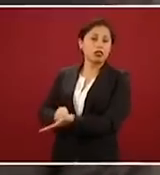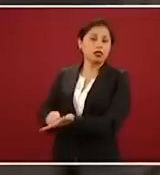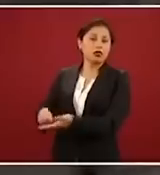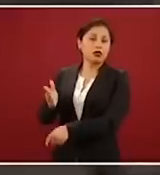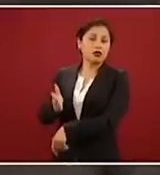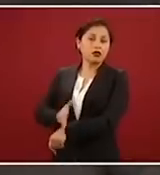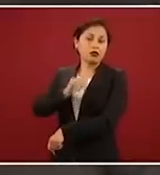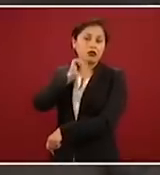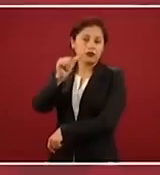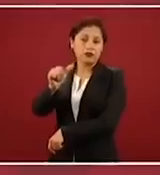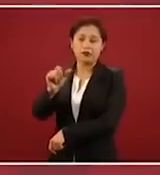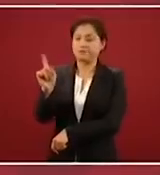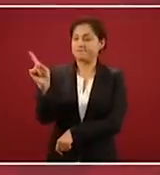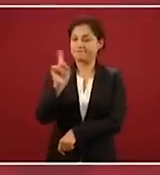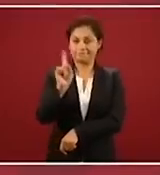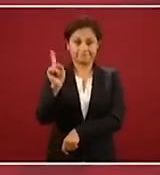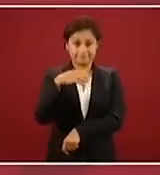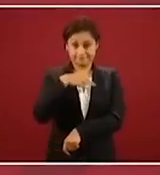y al mismo tiempo, pues,